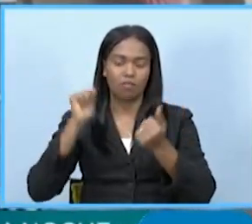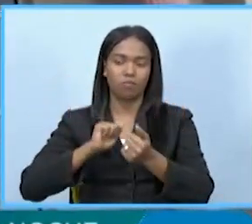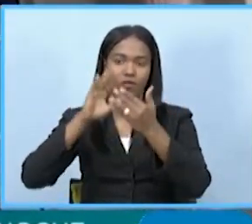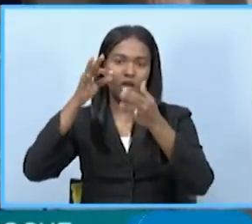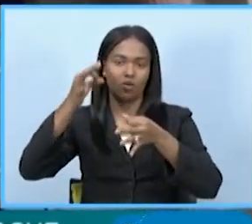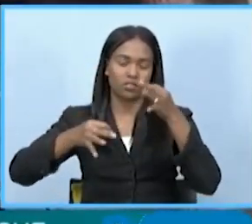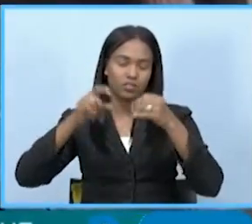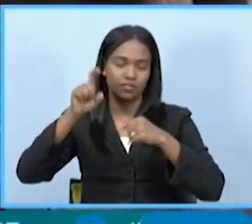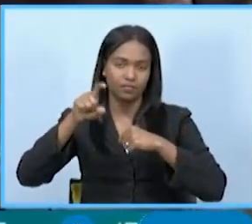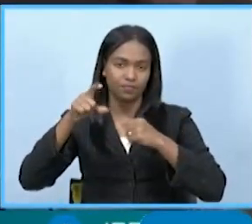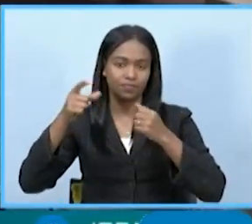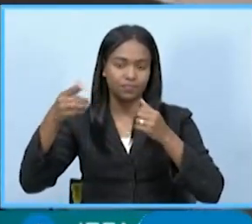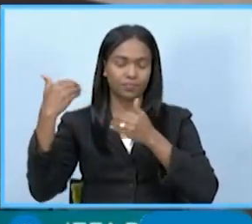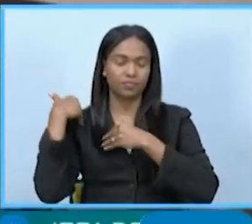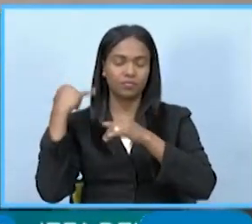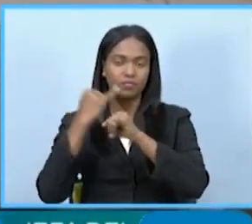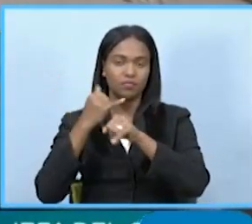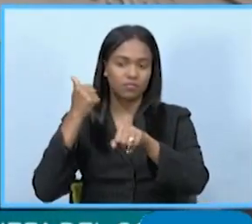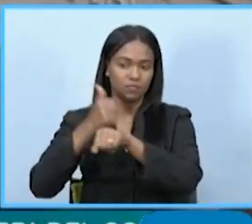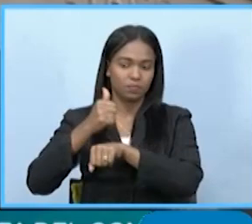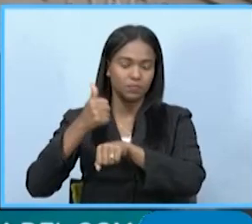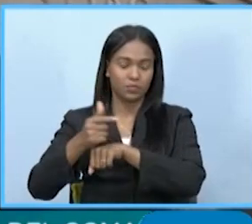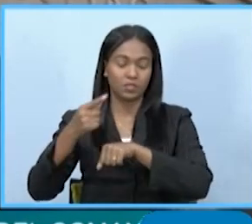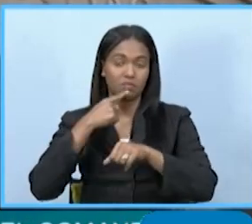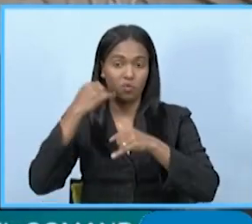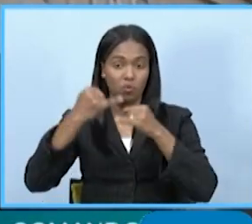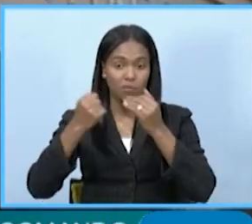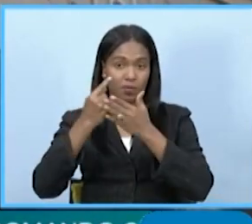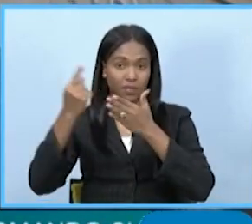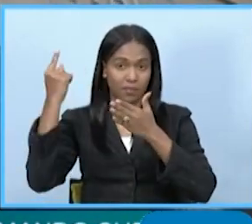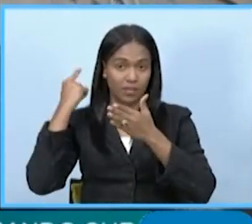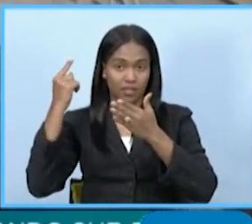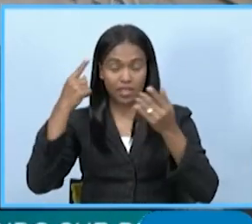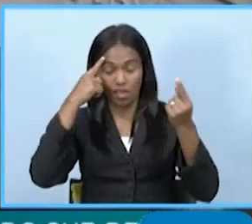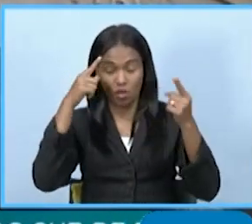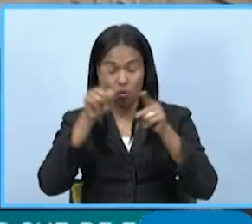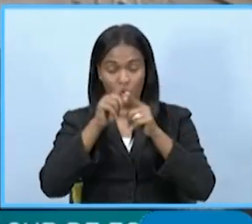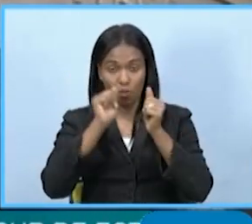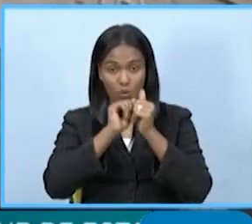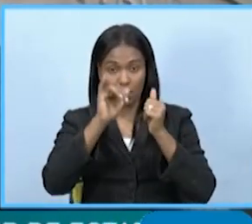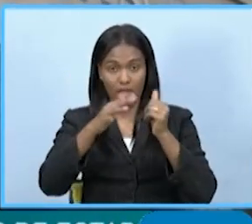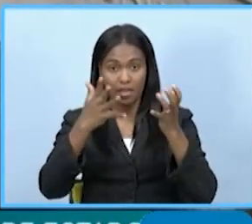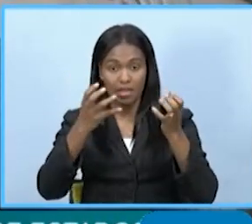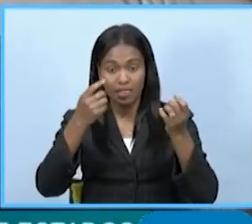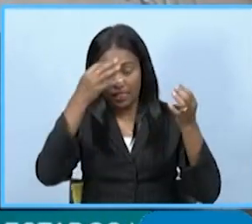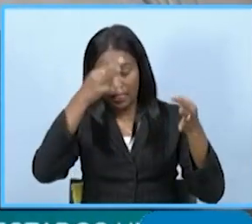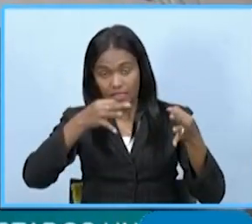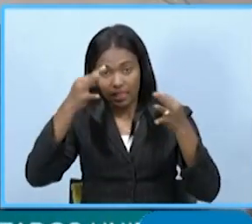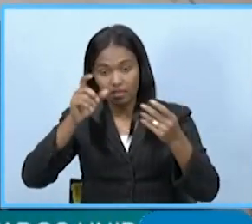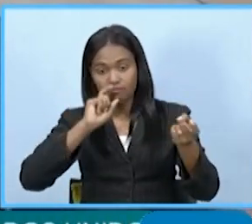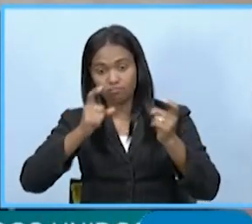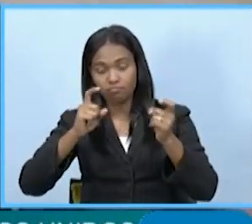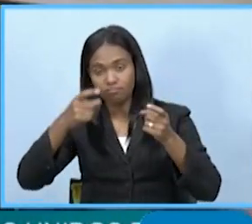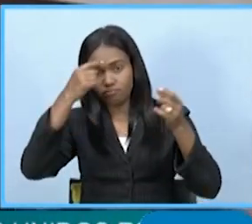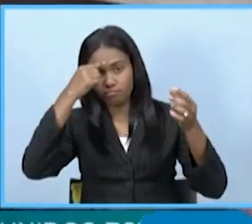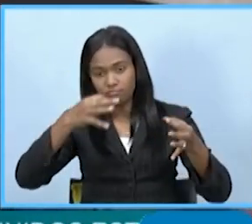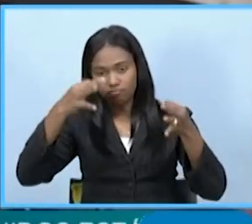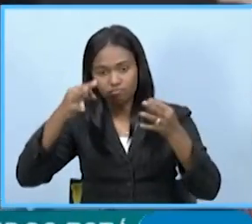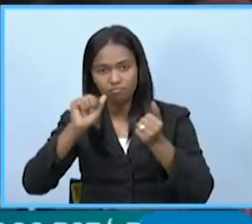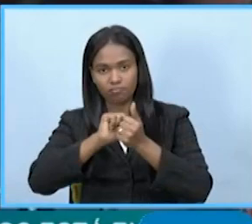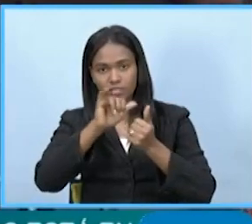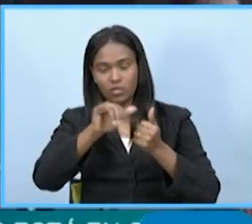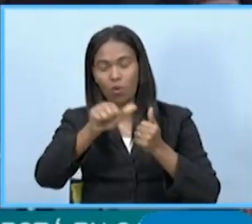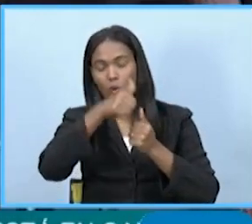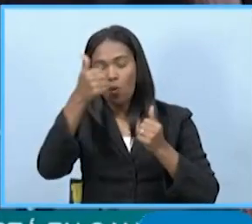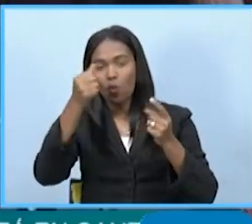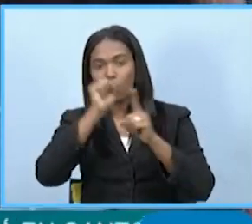la justicia. El órgano acusador ha conseguido en la última semana que la Corte de Apelación revoque decisiones que han variado las medidas de coerción y, en